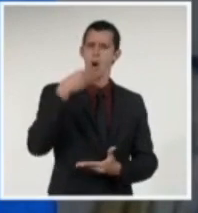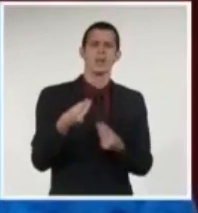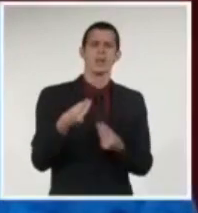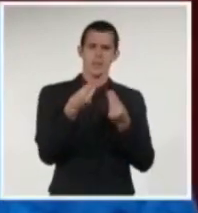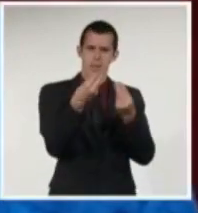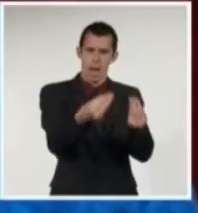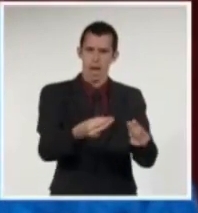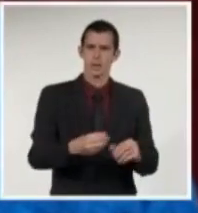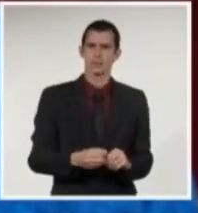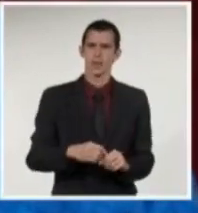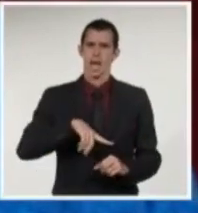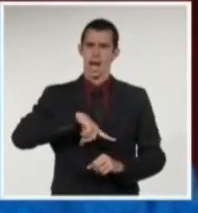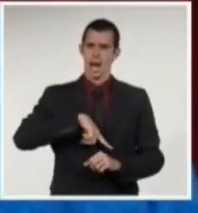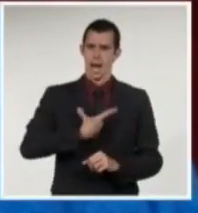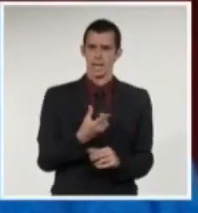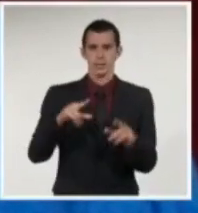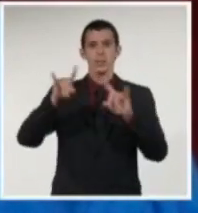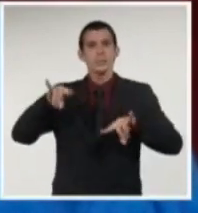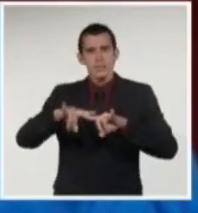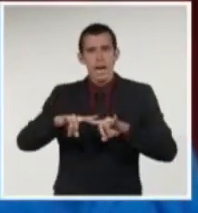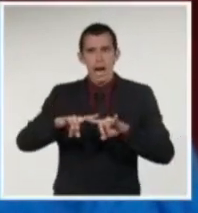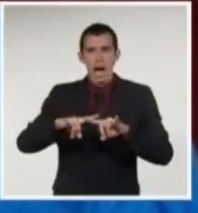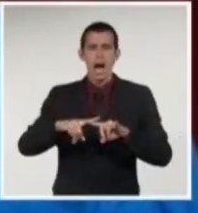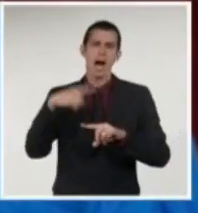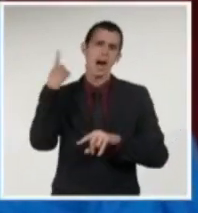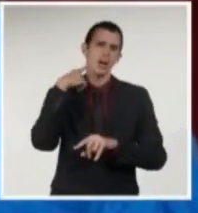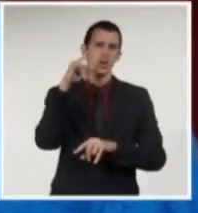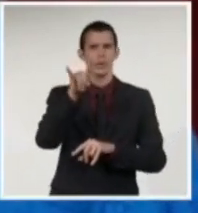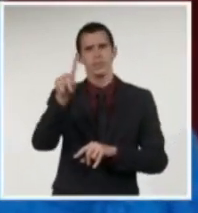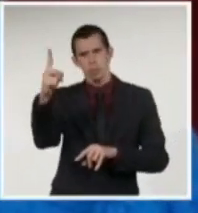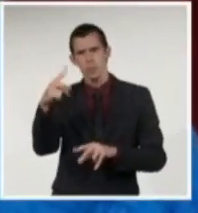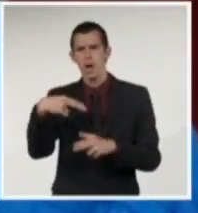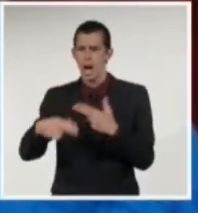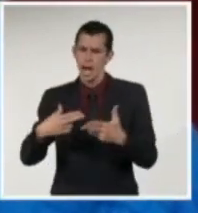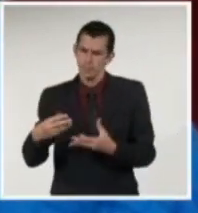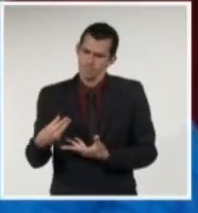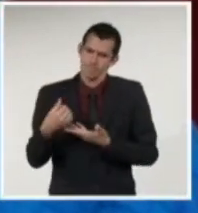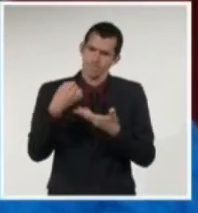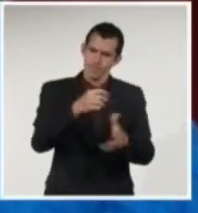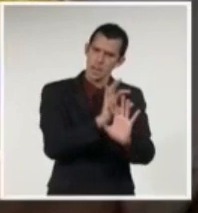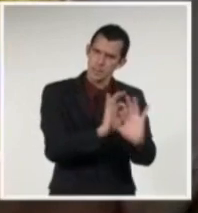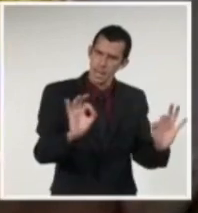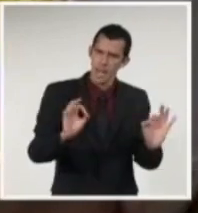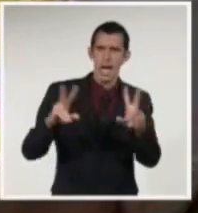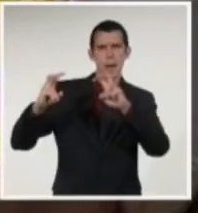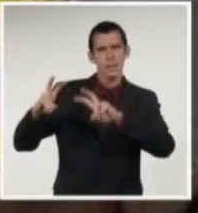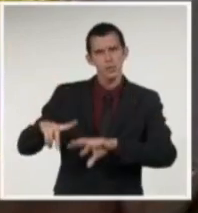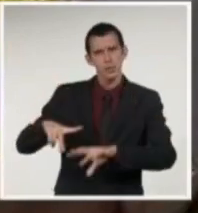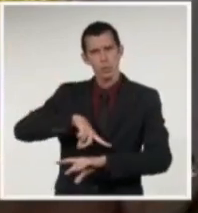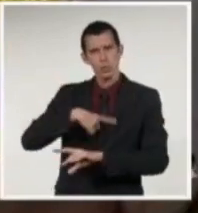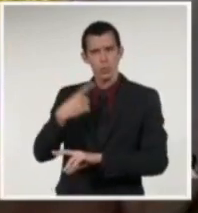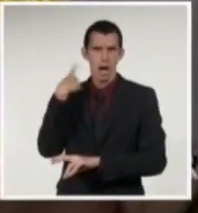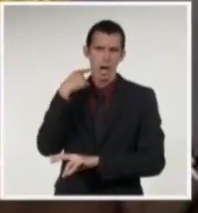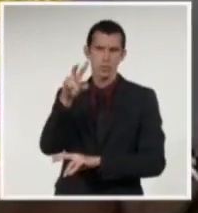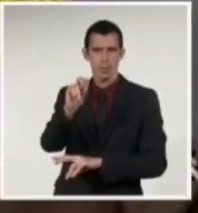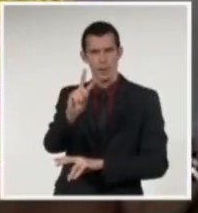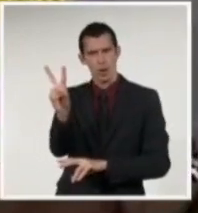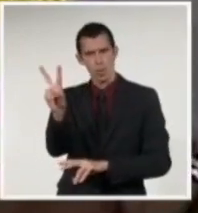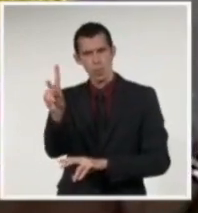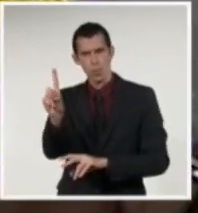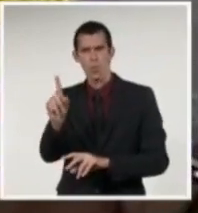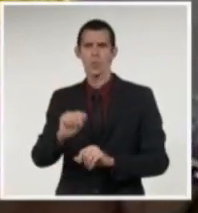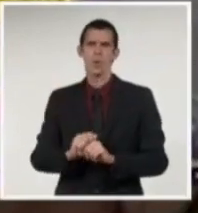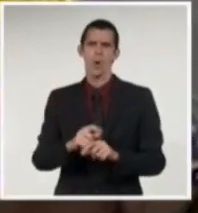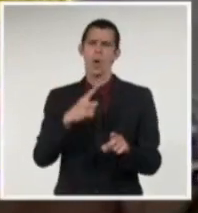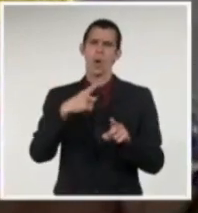Universidad de las Artes en 1991, los premios nacionales de investigación cultural en 2001, de danza en el 2002 y de literatura